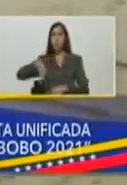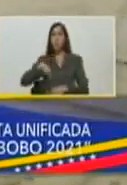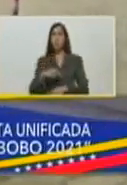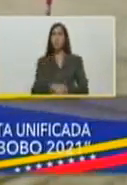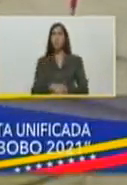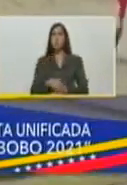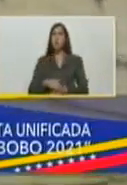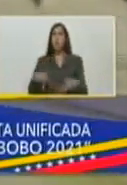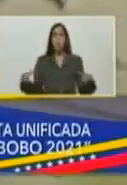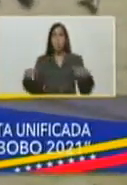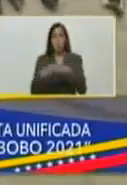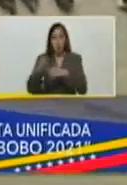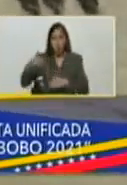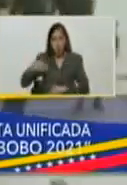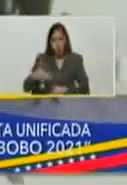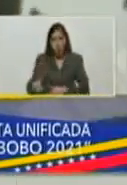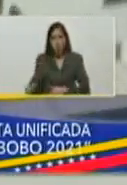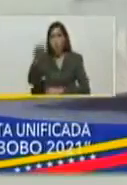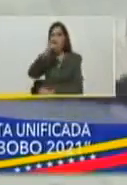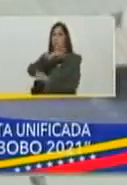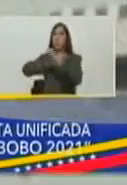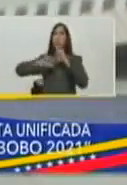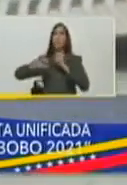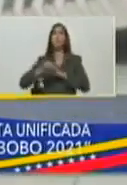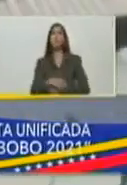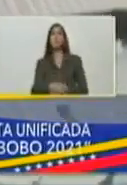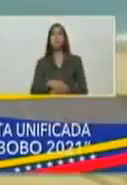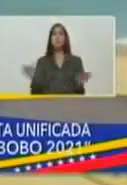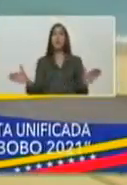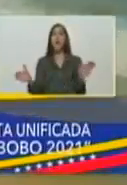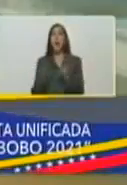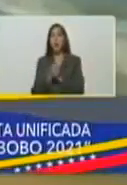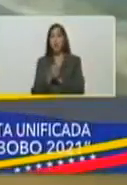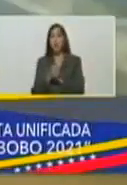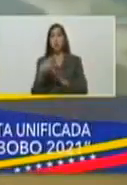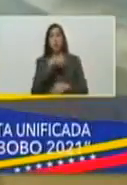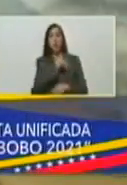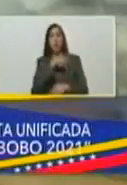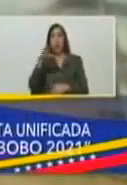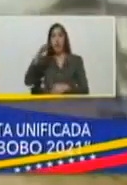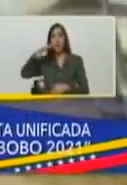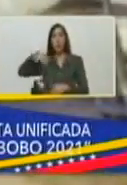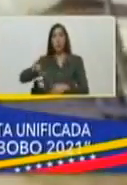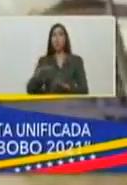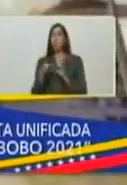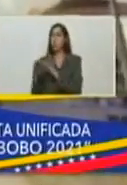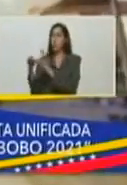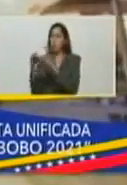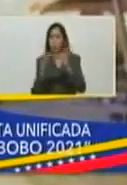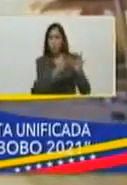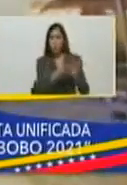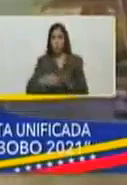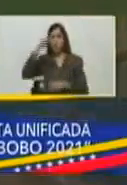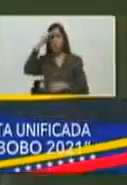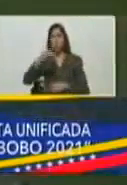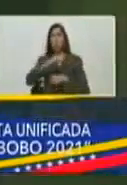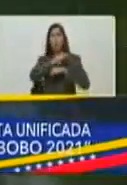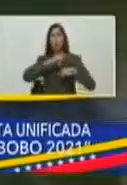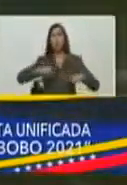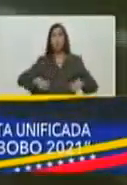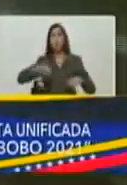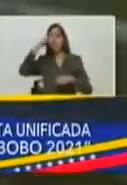pescadores, los cuerpos de combatientes, sino los amigos de la patria, el pueblo unido junto a la Fuerza Armada y a los